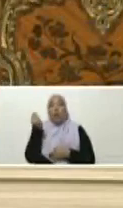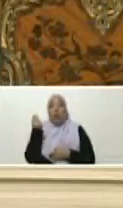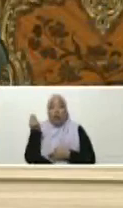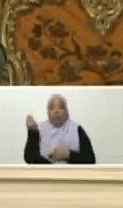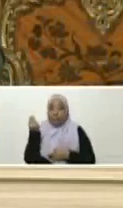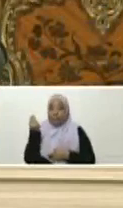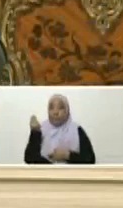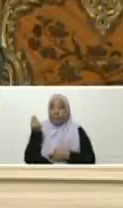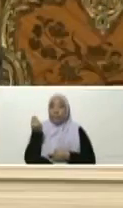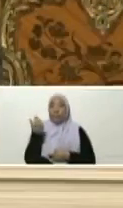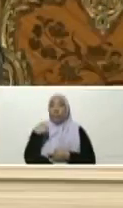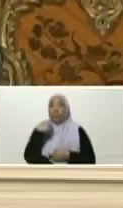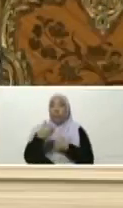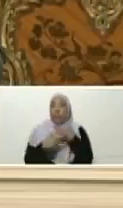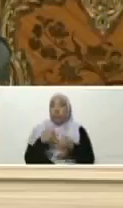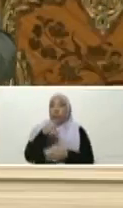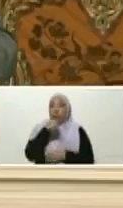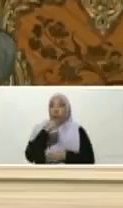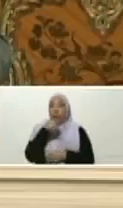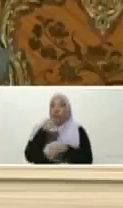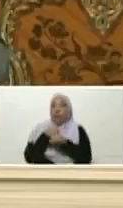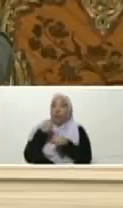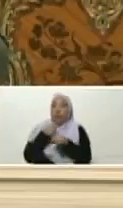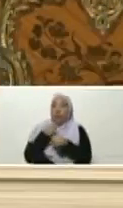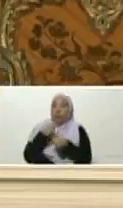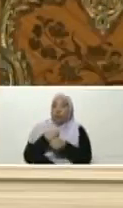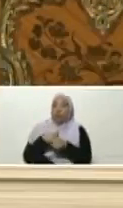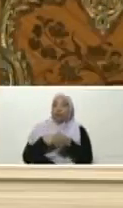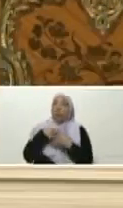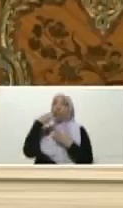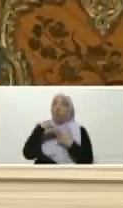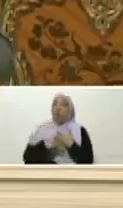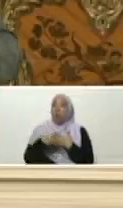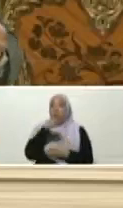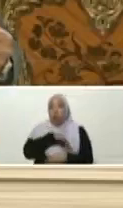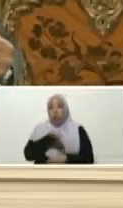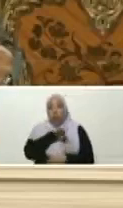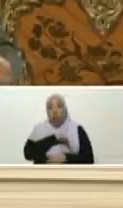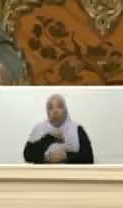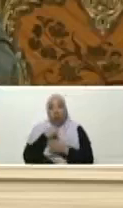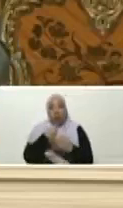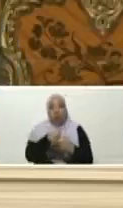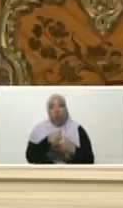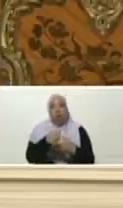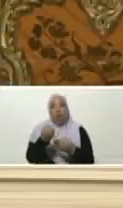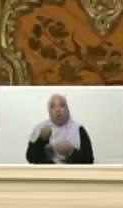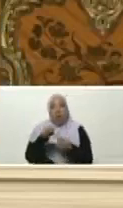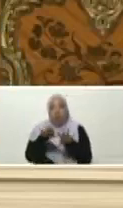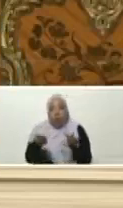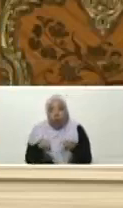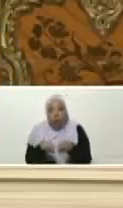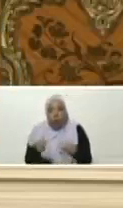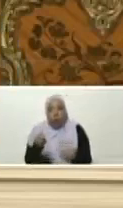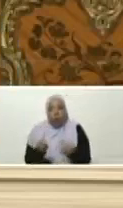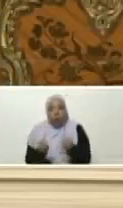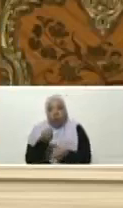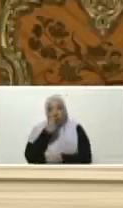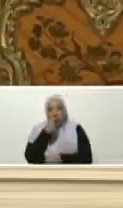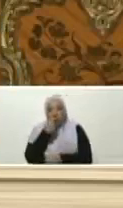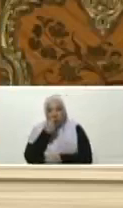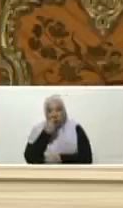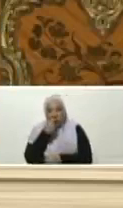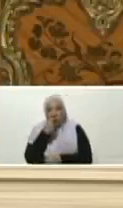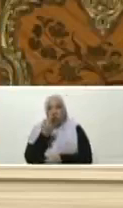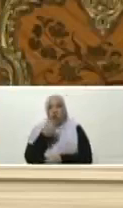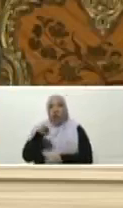poder buscar maneras para trabajar en los programas sociales, en la agricultura, para buscar oportunidades